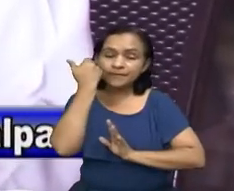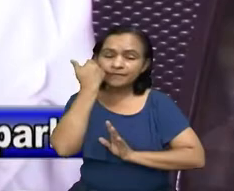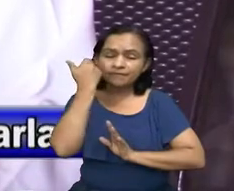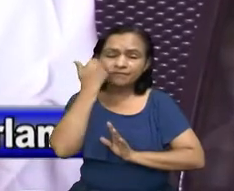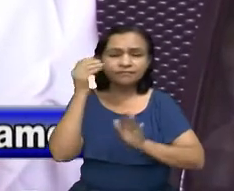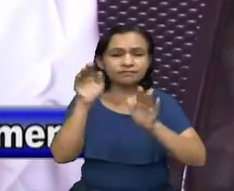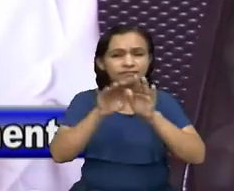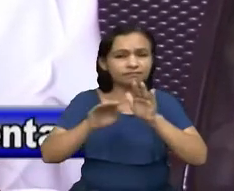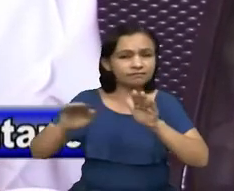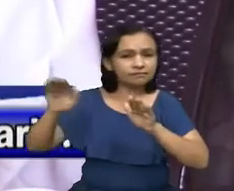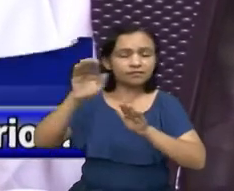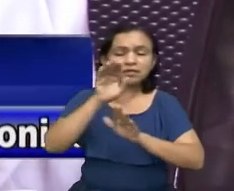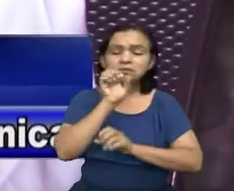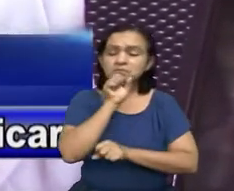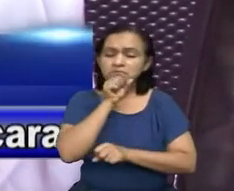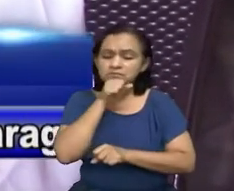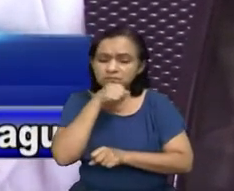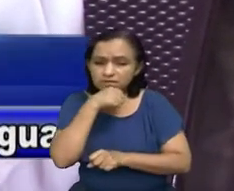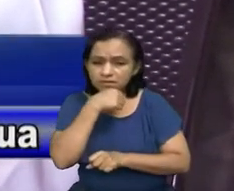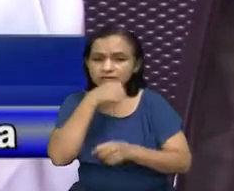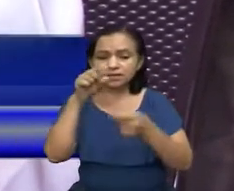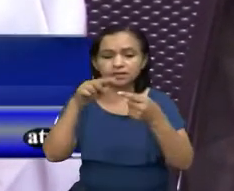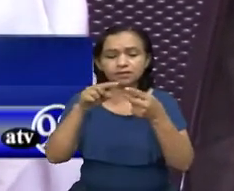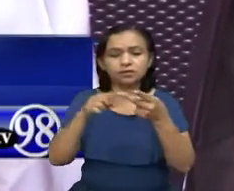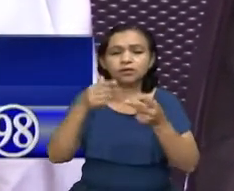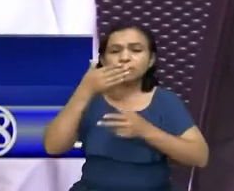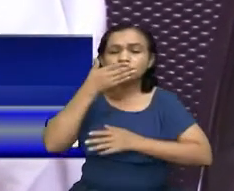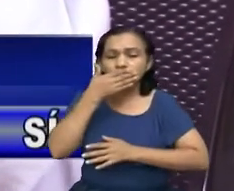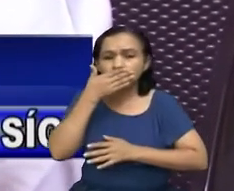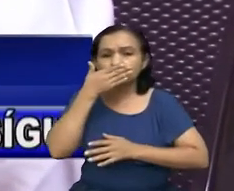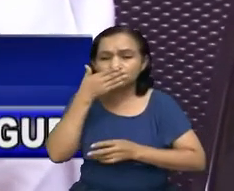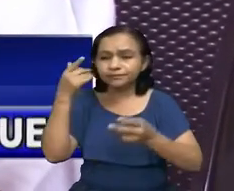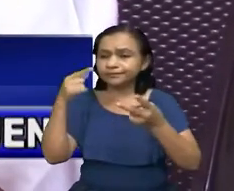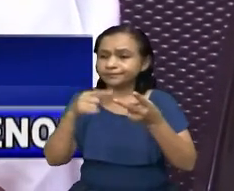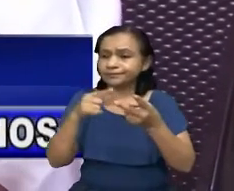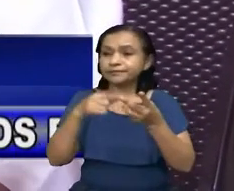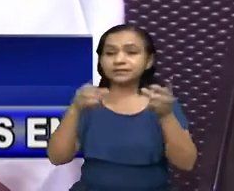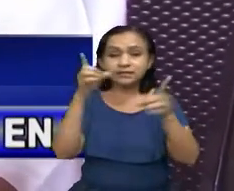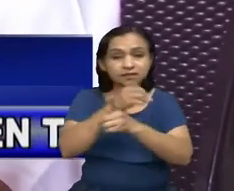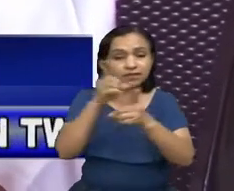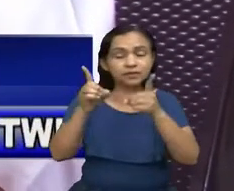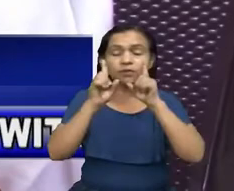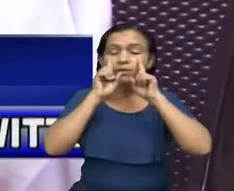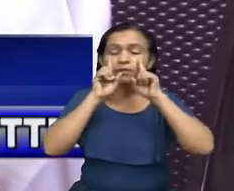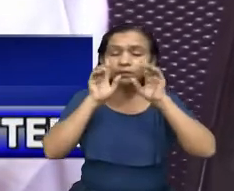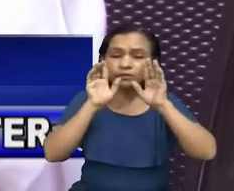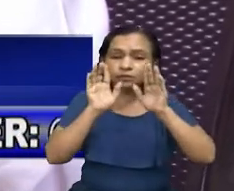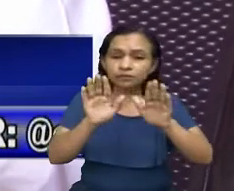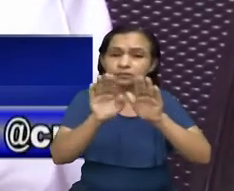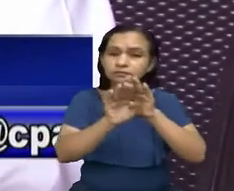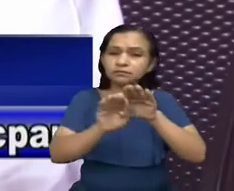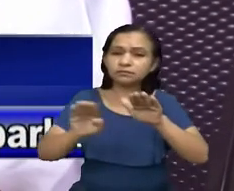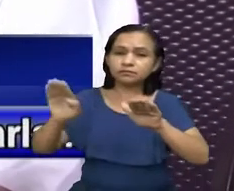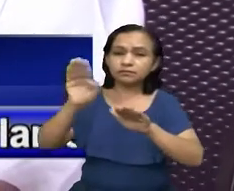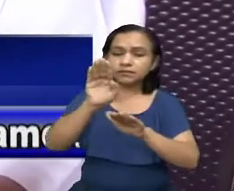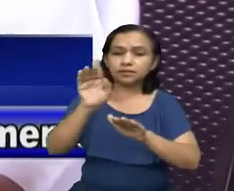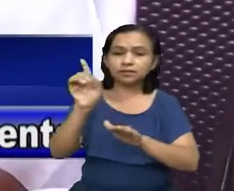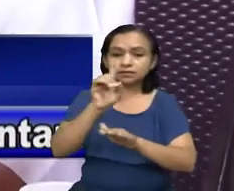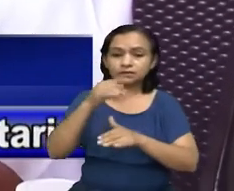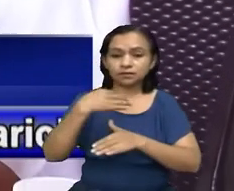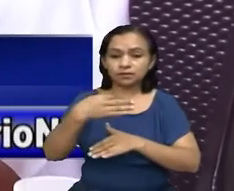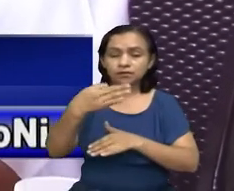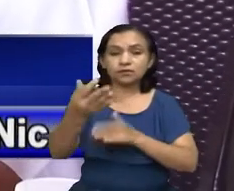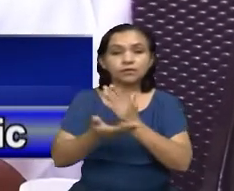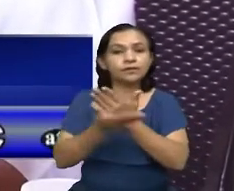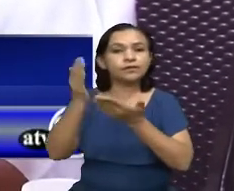crónicas, ¿verdad? Los ancianos, los pacientes asmáticos, son los que deben de tener mayor cuidado para que no tener que se le